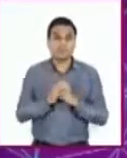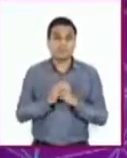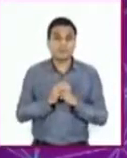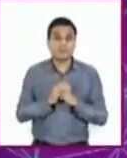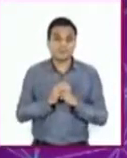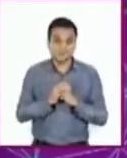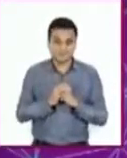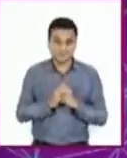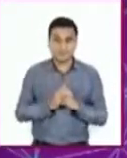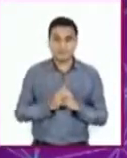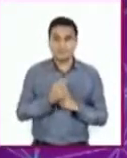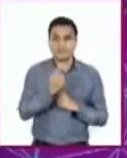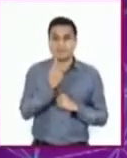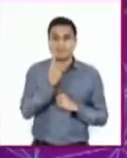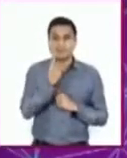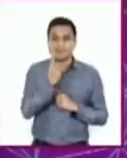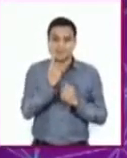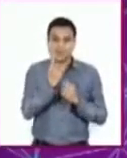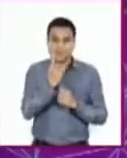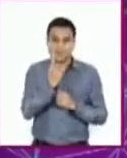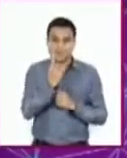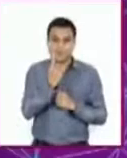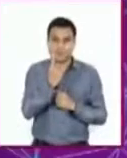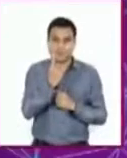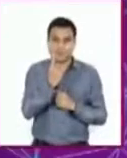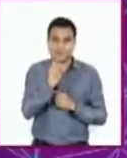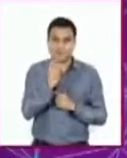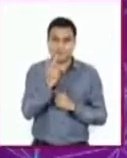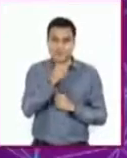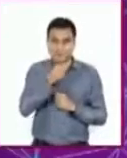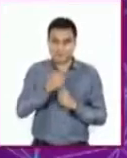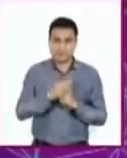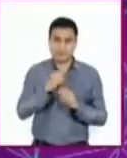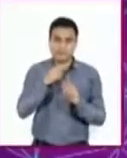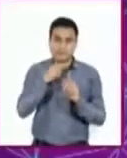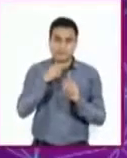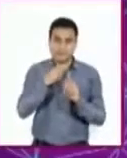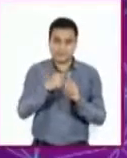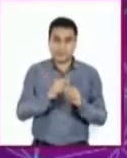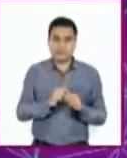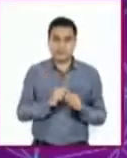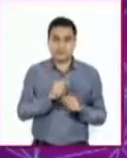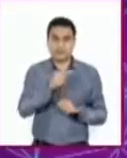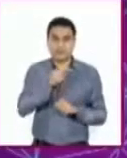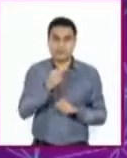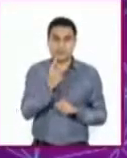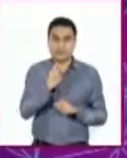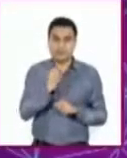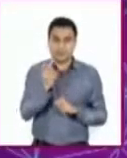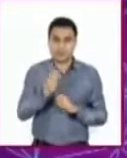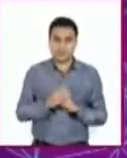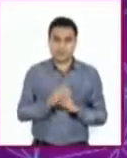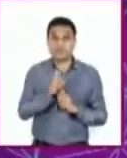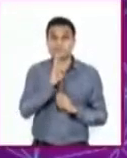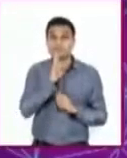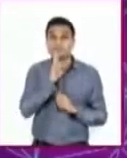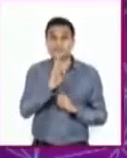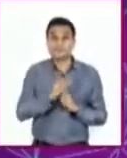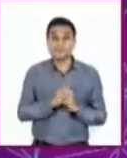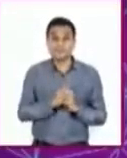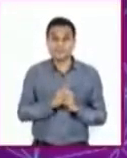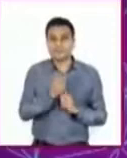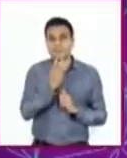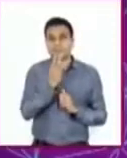a 1 entero 2 décimos negativo más 1 entero 2 décimos negativo, que es igual a